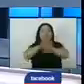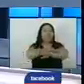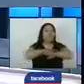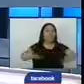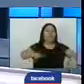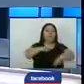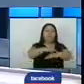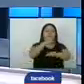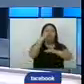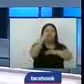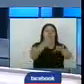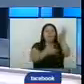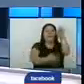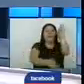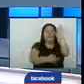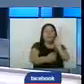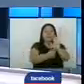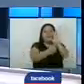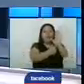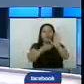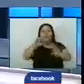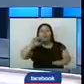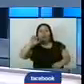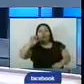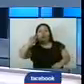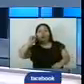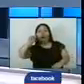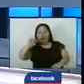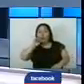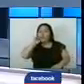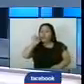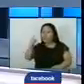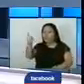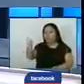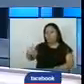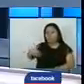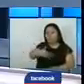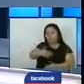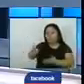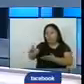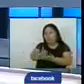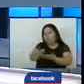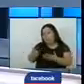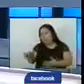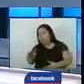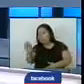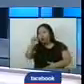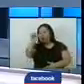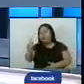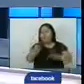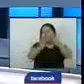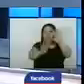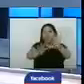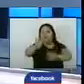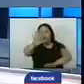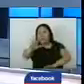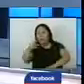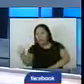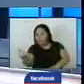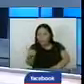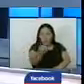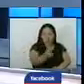presentar la declaración del impuesto sobre la renta. Y según el ministro de Hacienda, hasta la fecha, más del 95% de los